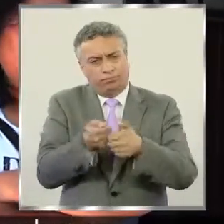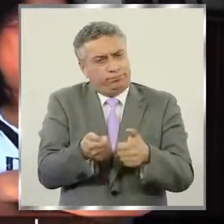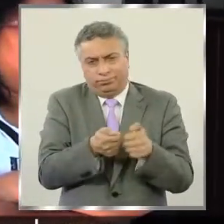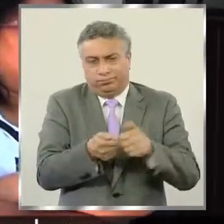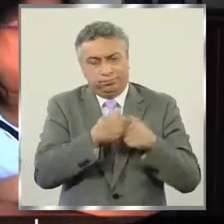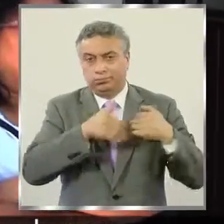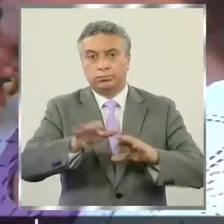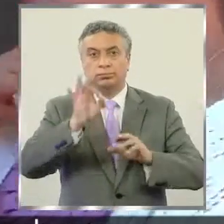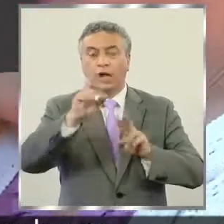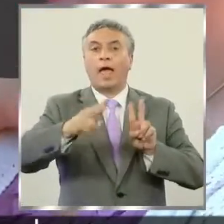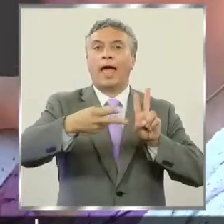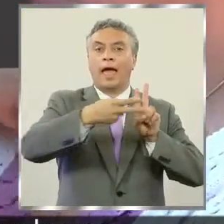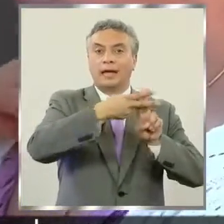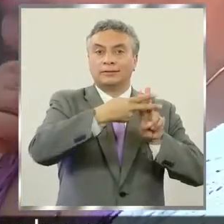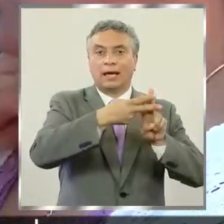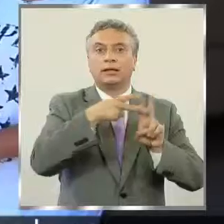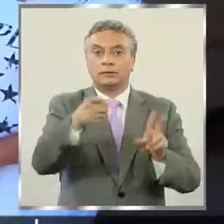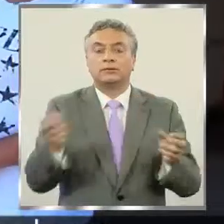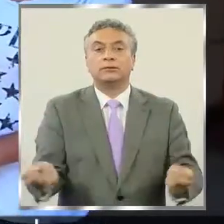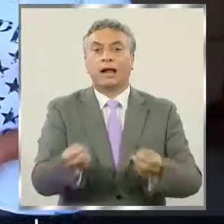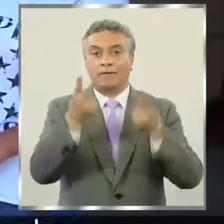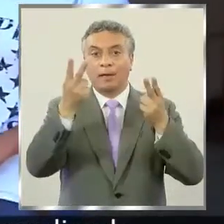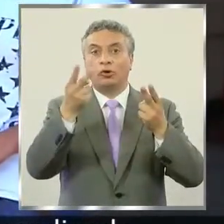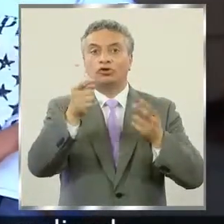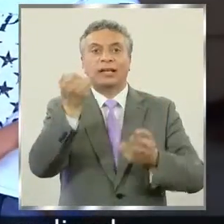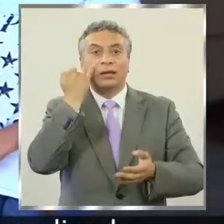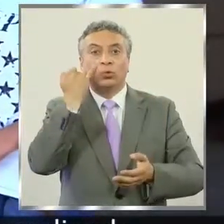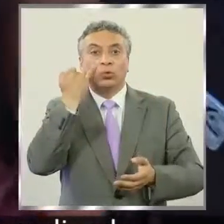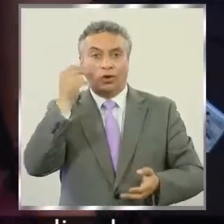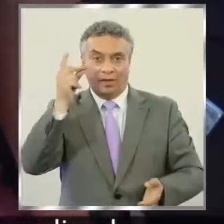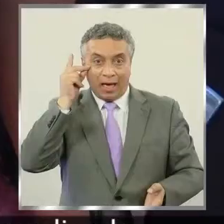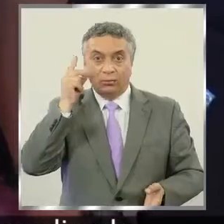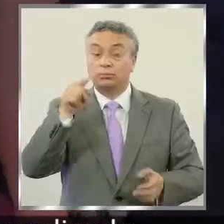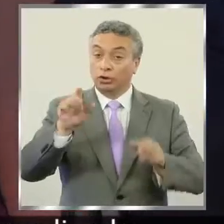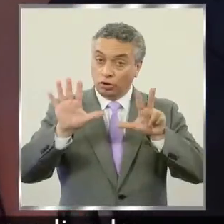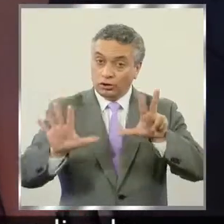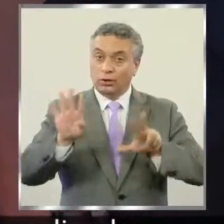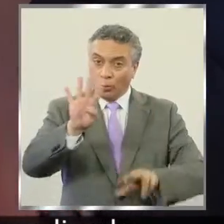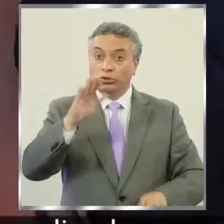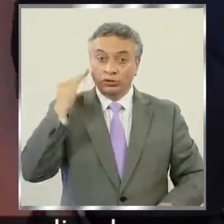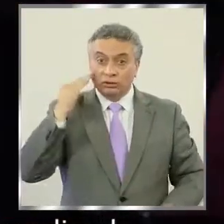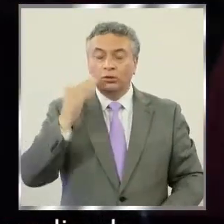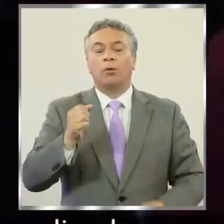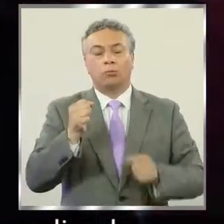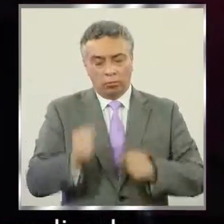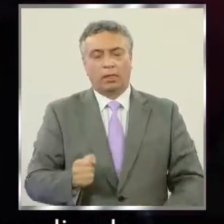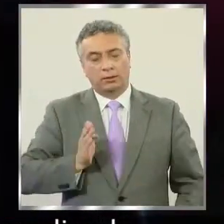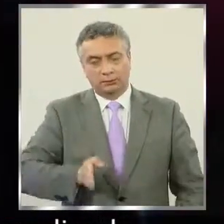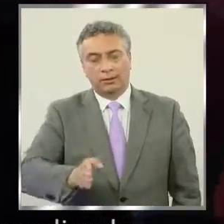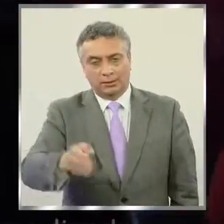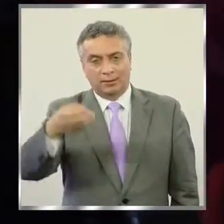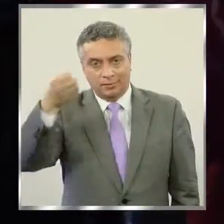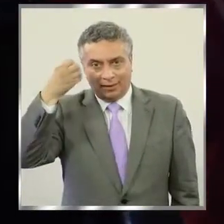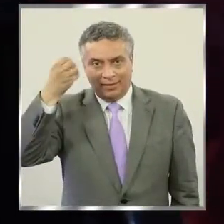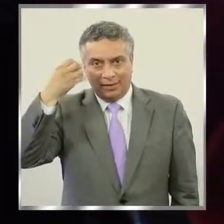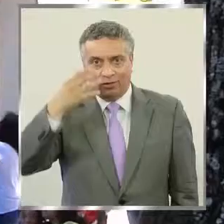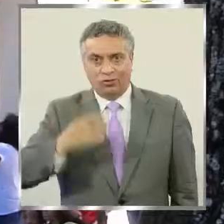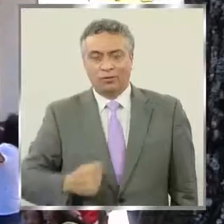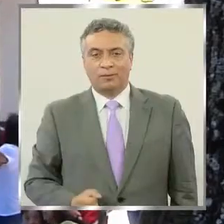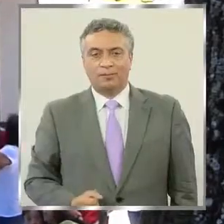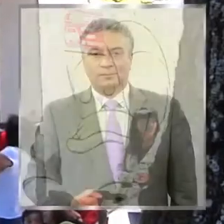campaña hashtag Salvemos al Instituto Down, que busca que 84 niños puedan seguir aprendiendo.